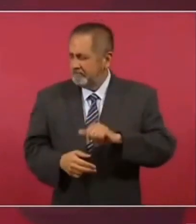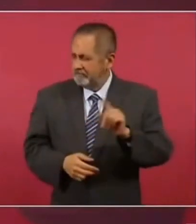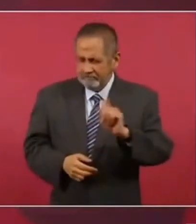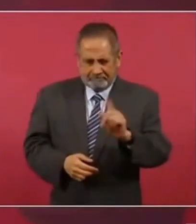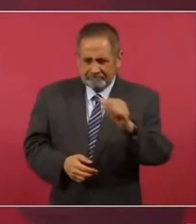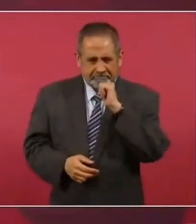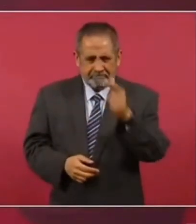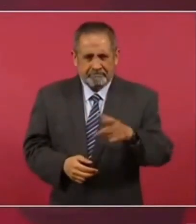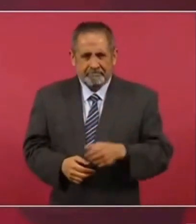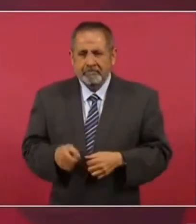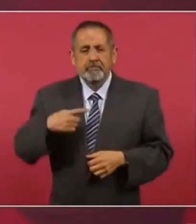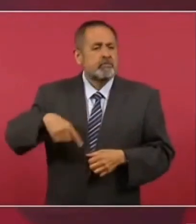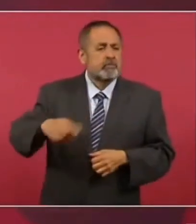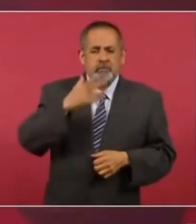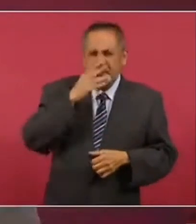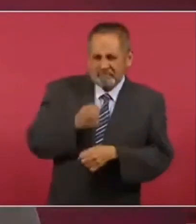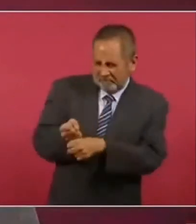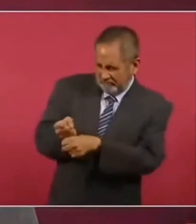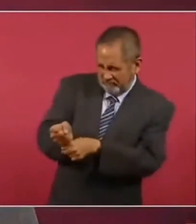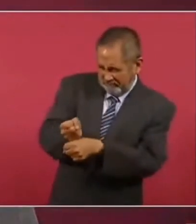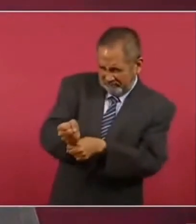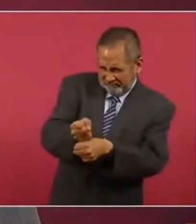y no se tortura